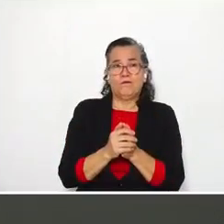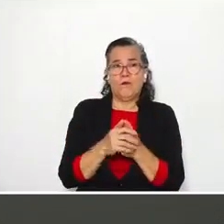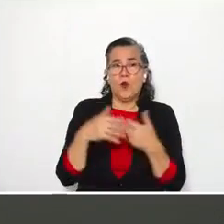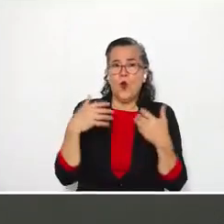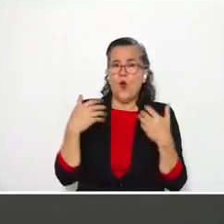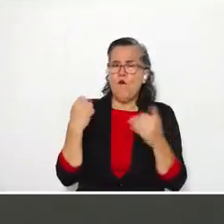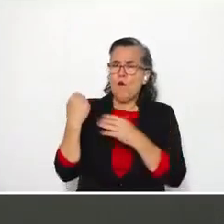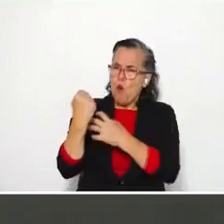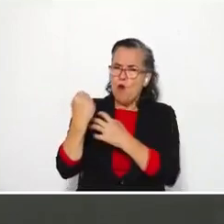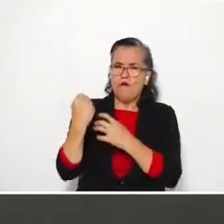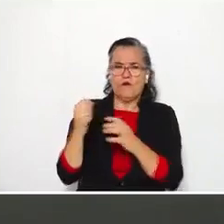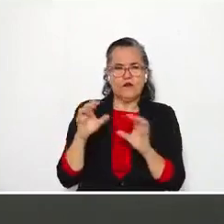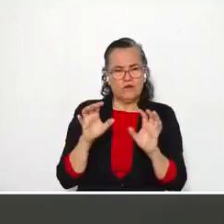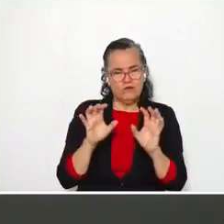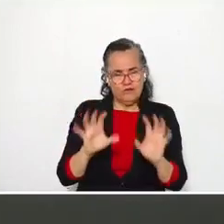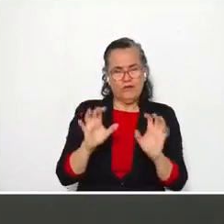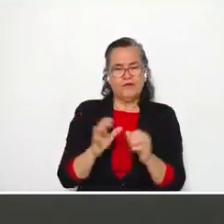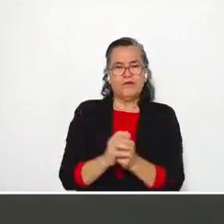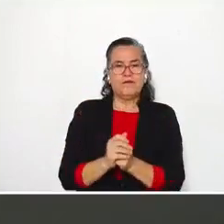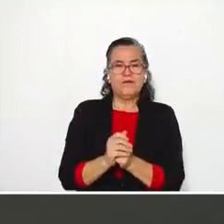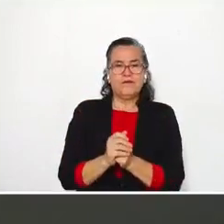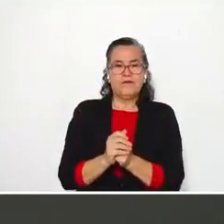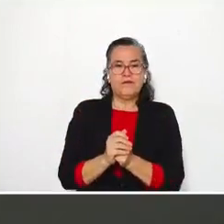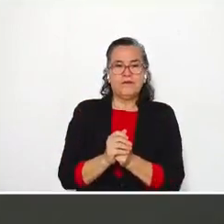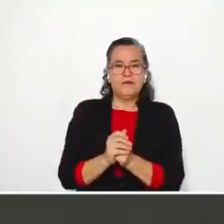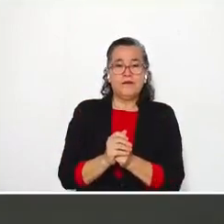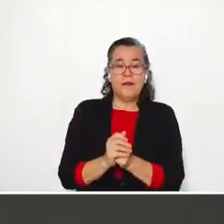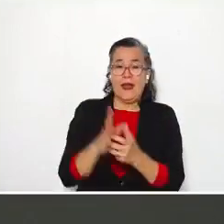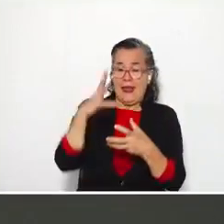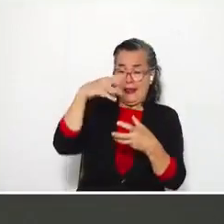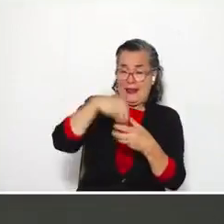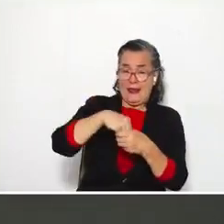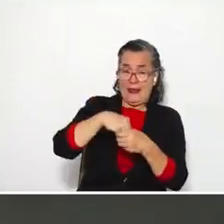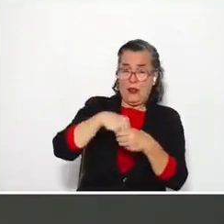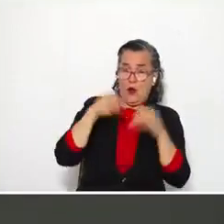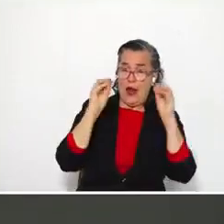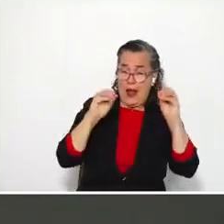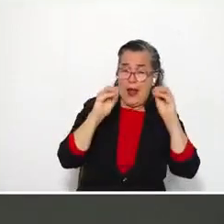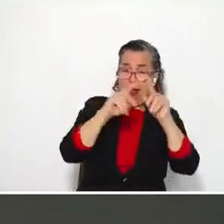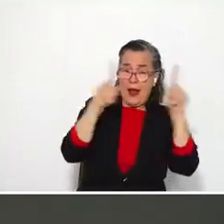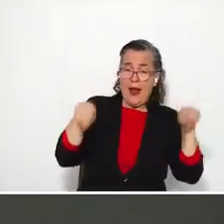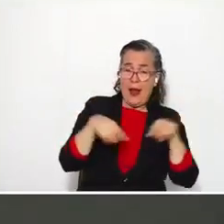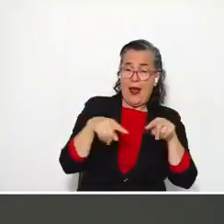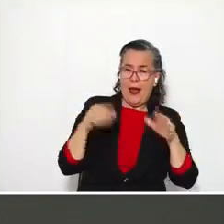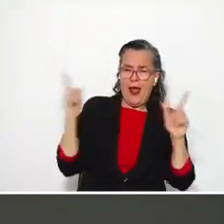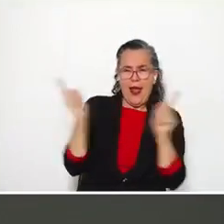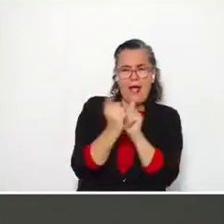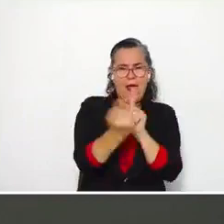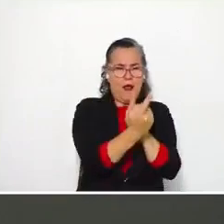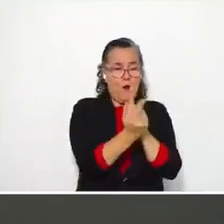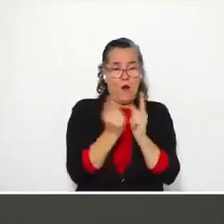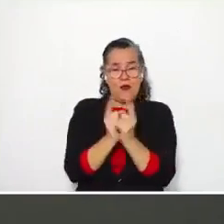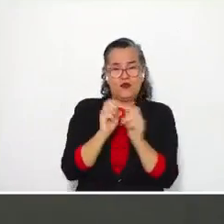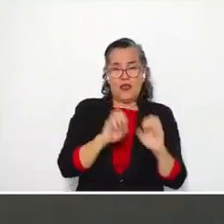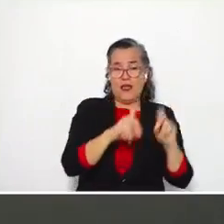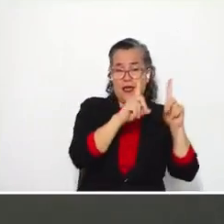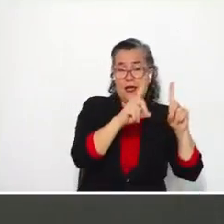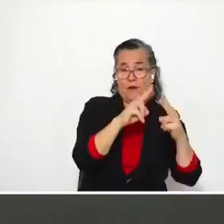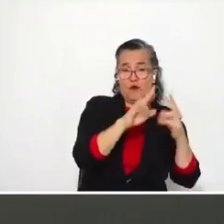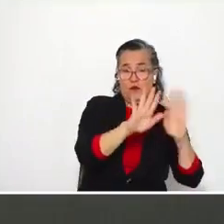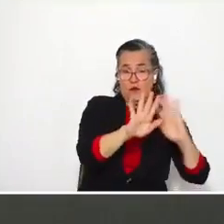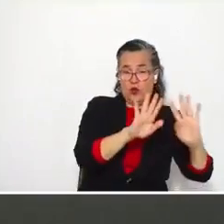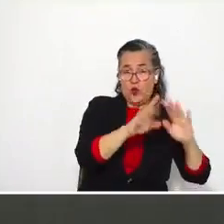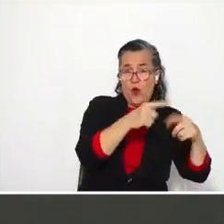salido fortalecida. Tenemos dentro de la cátedra los encuentros académicos virtuales que